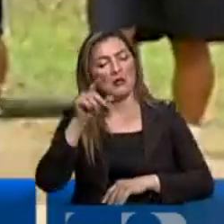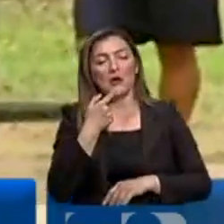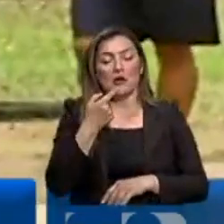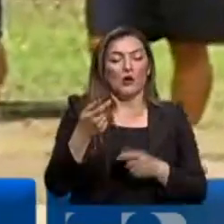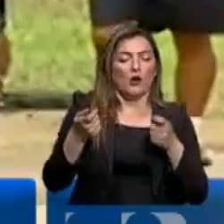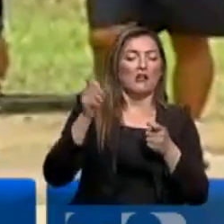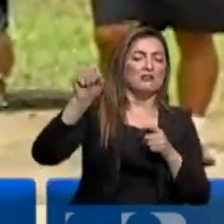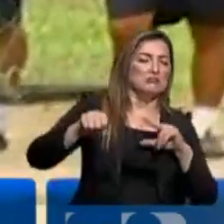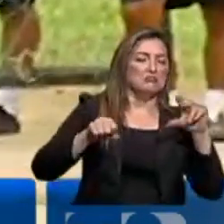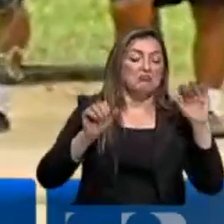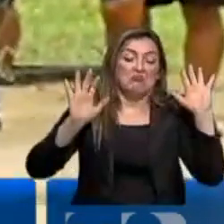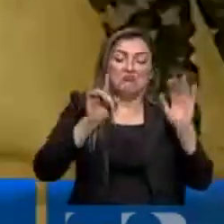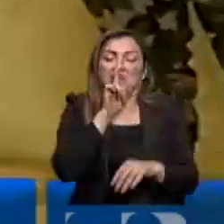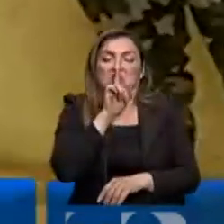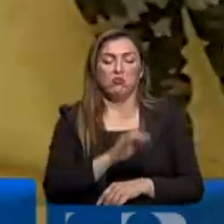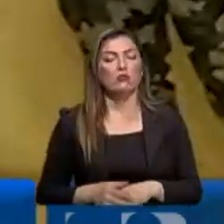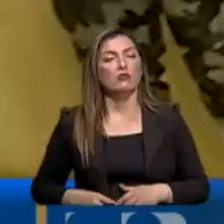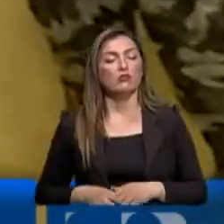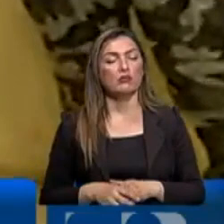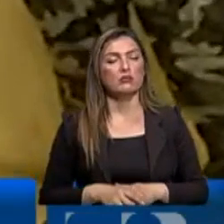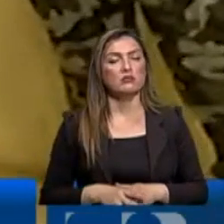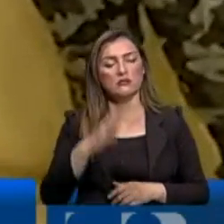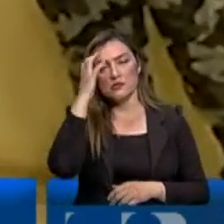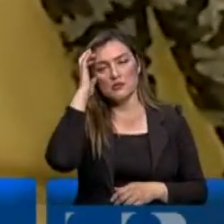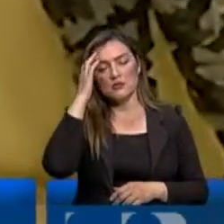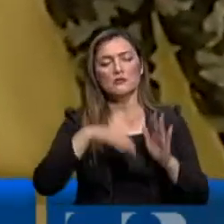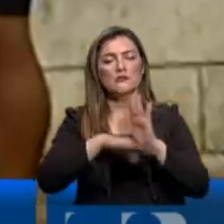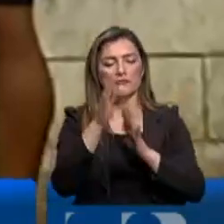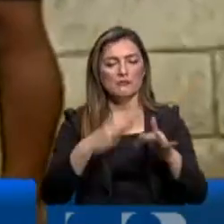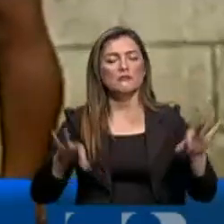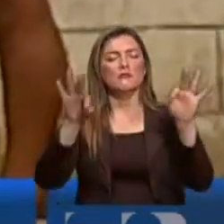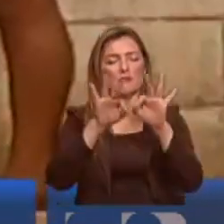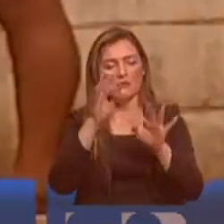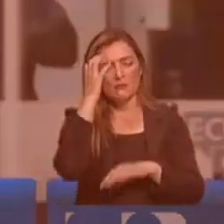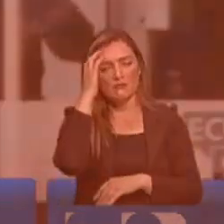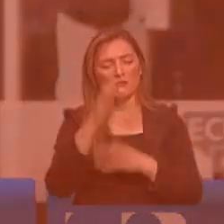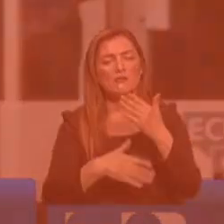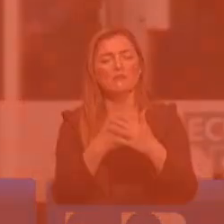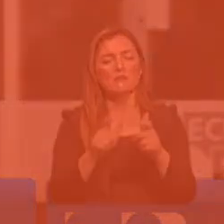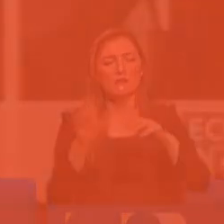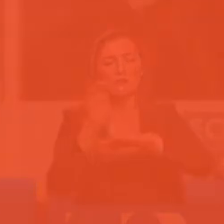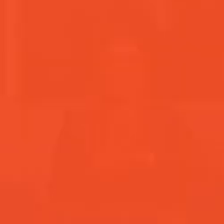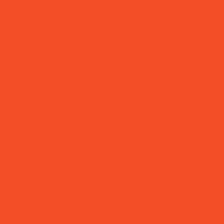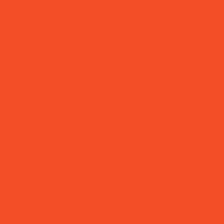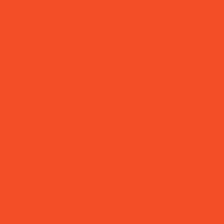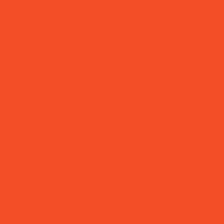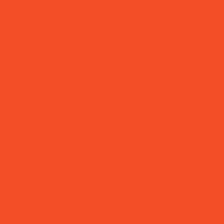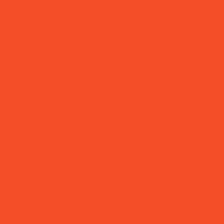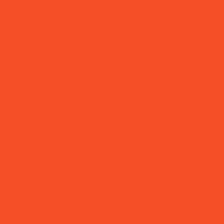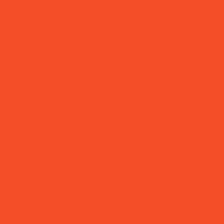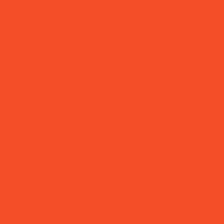control sobre los privados de libertad, que ese es justamente uno de los temas que mayor genera preocupación e inquietud.